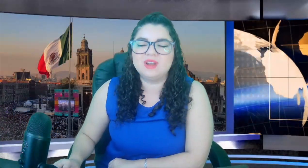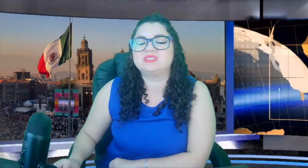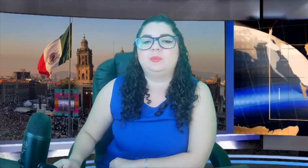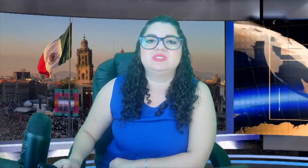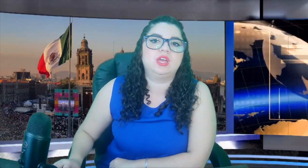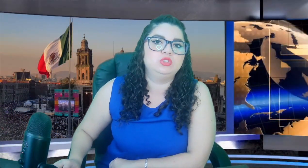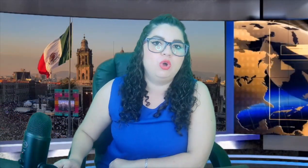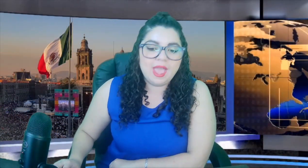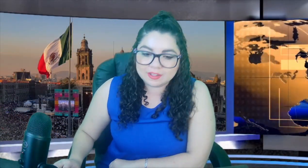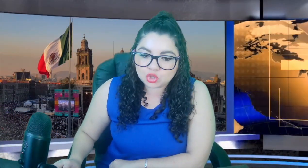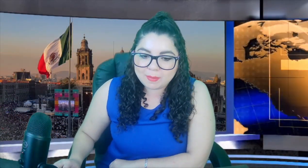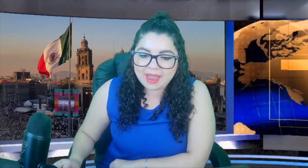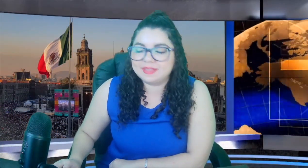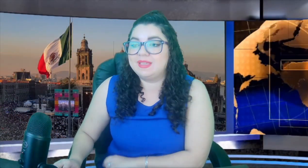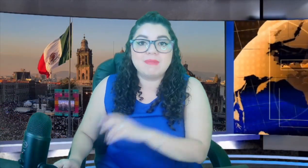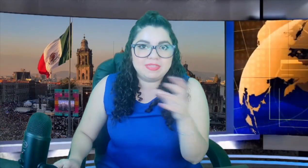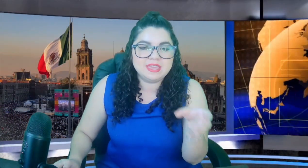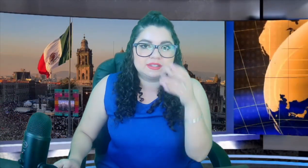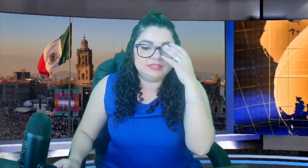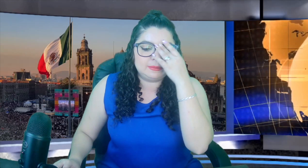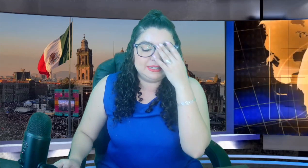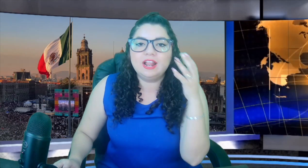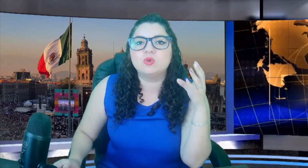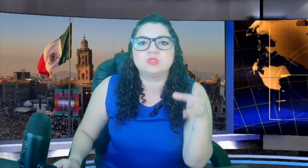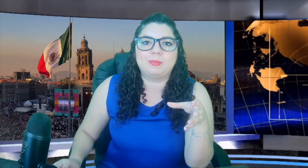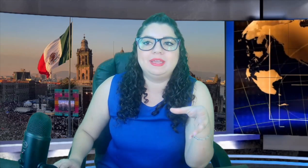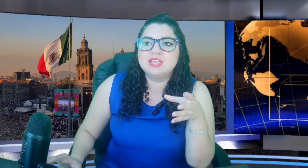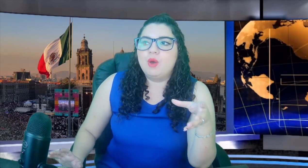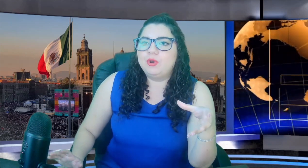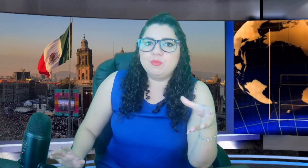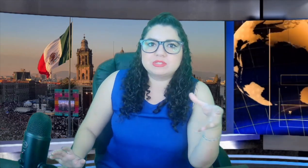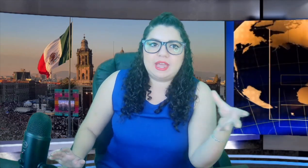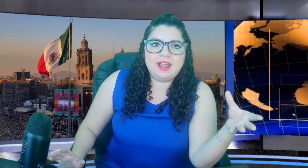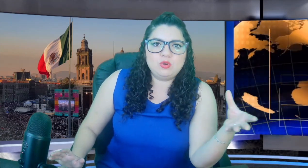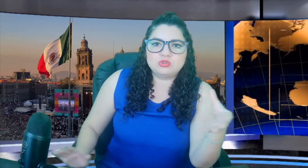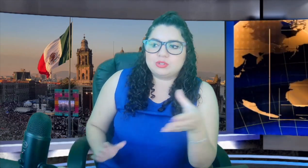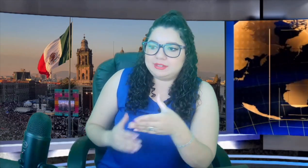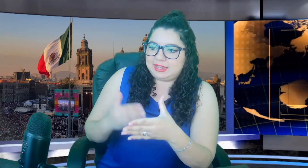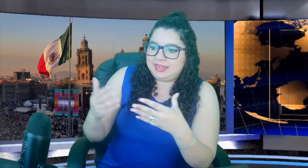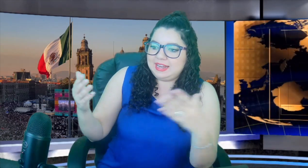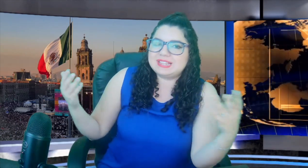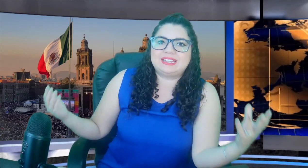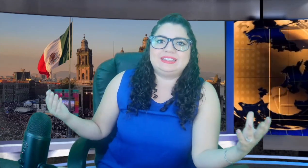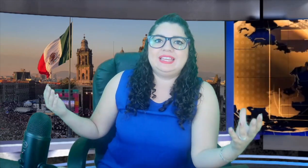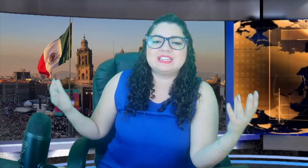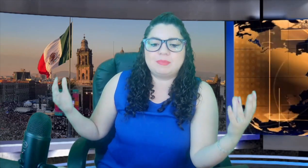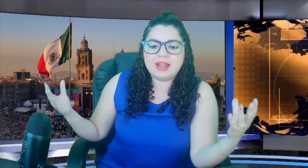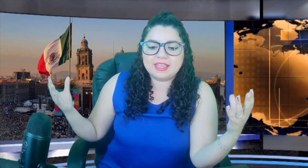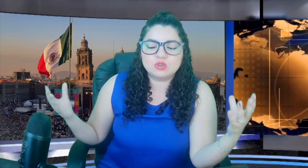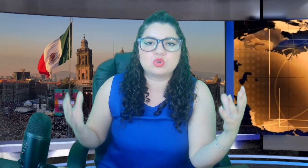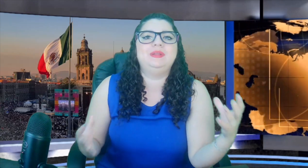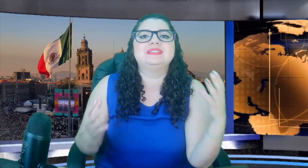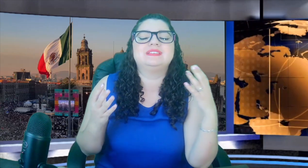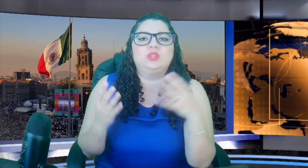en lugar de estar pensando en tomar, de invadir, de intervenir a nuestro país, bueno, pues qué carajos, generen estrategias para